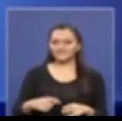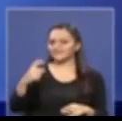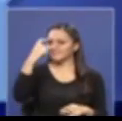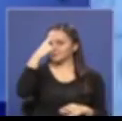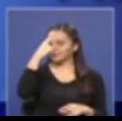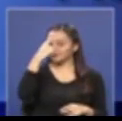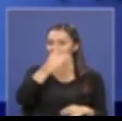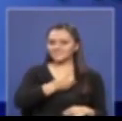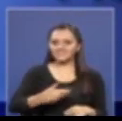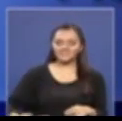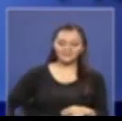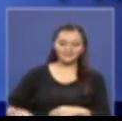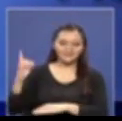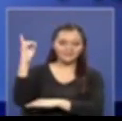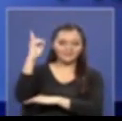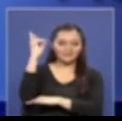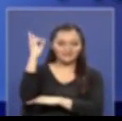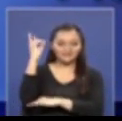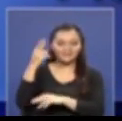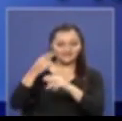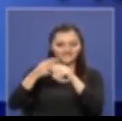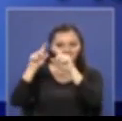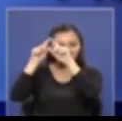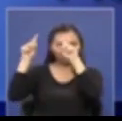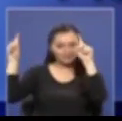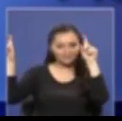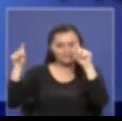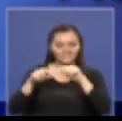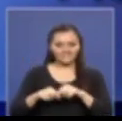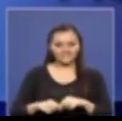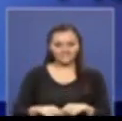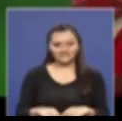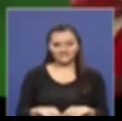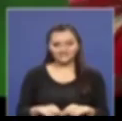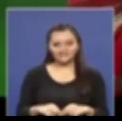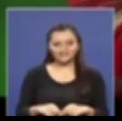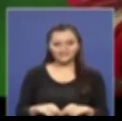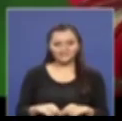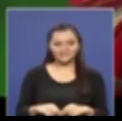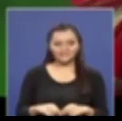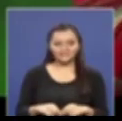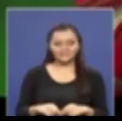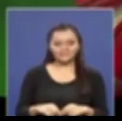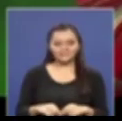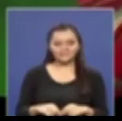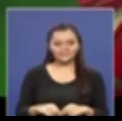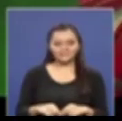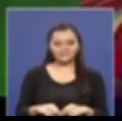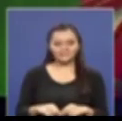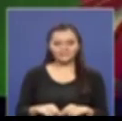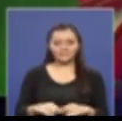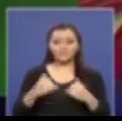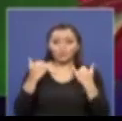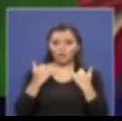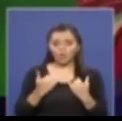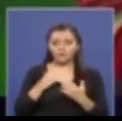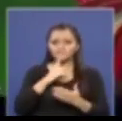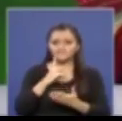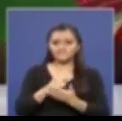Evo Morales, presidente del Estado Plurinacional de Bolivia. Nos hemos